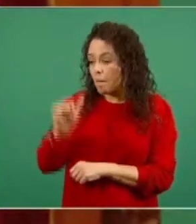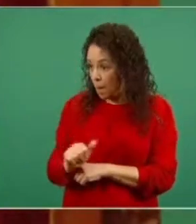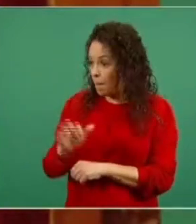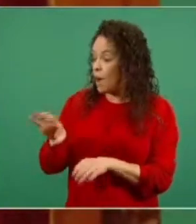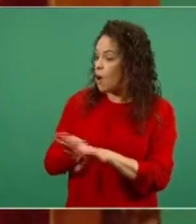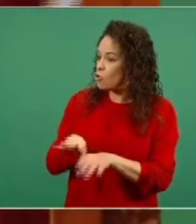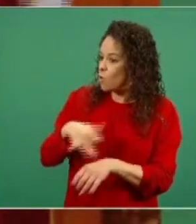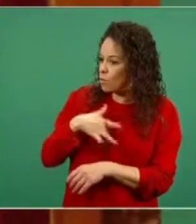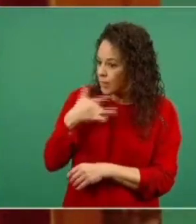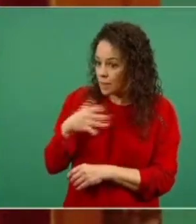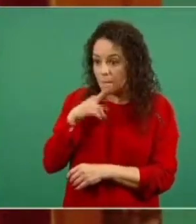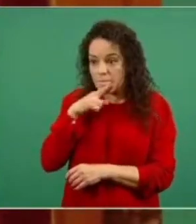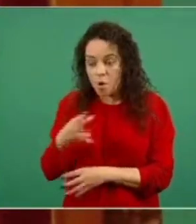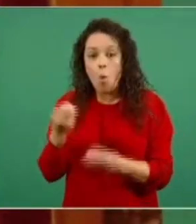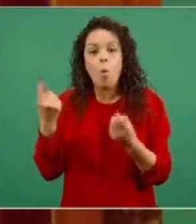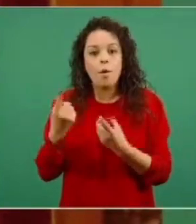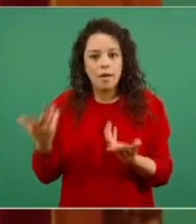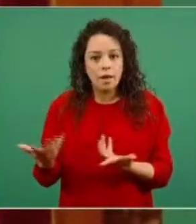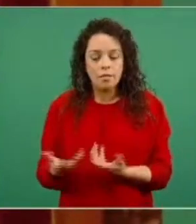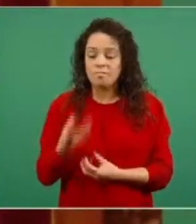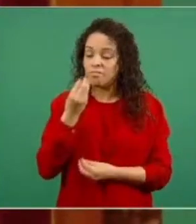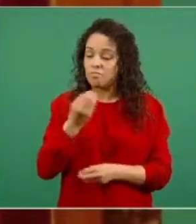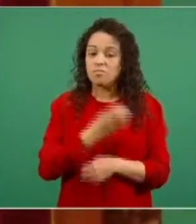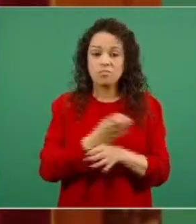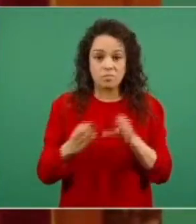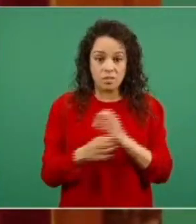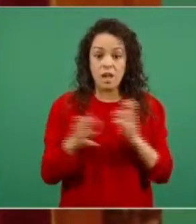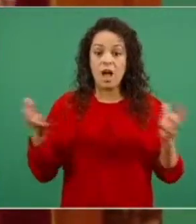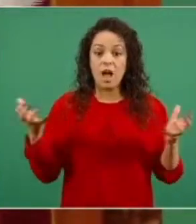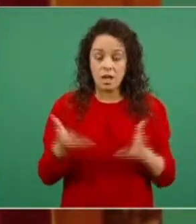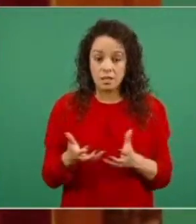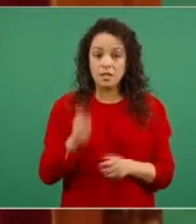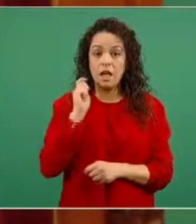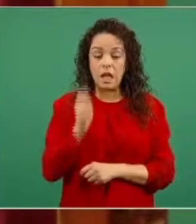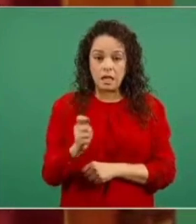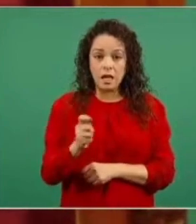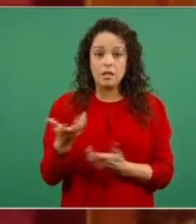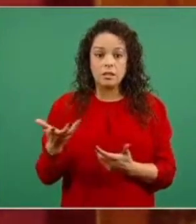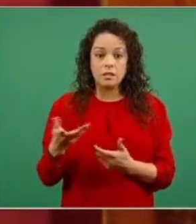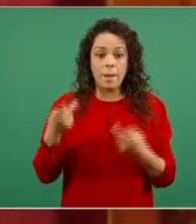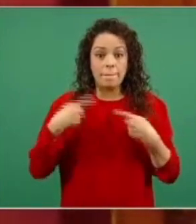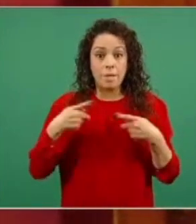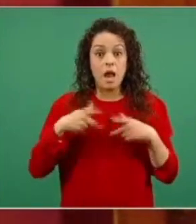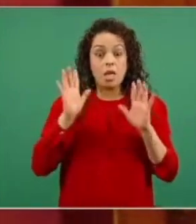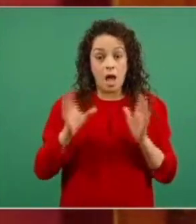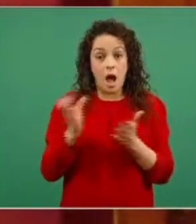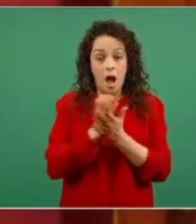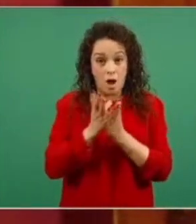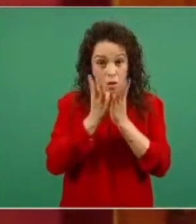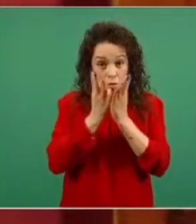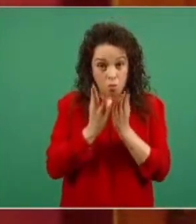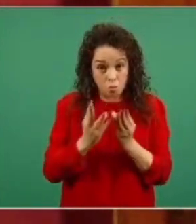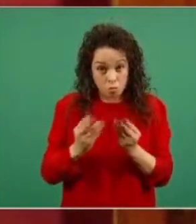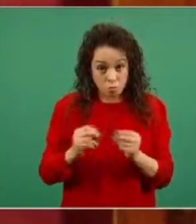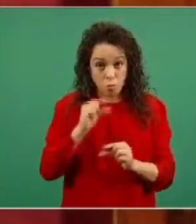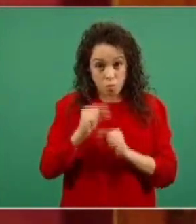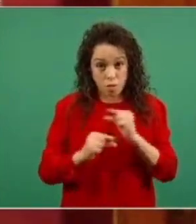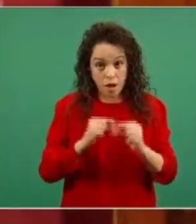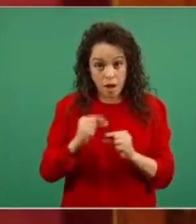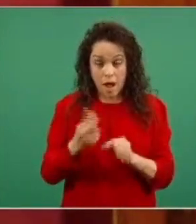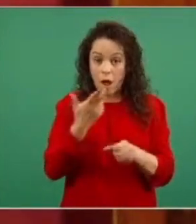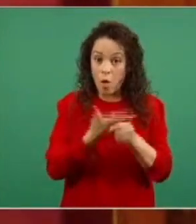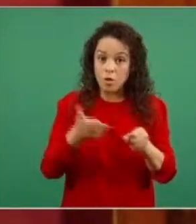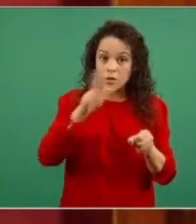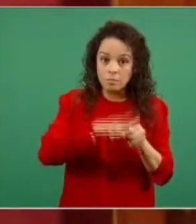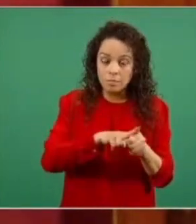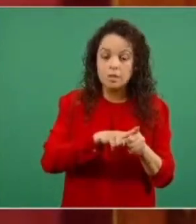se sienten. Se hacen muchos movimientos también de pacientes que ya se están recuperando de un hospital para